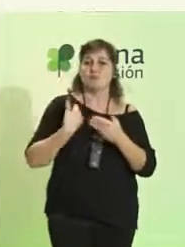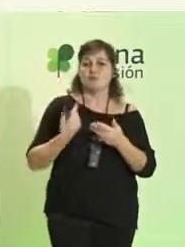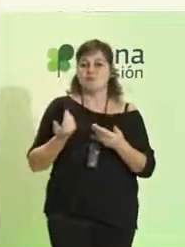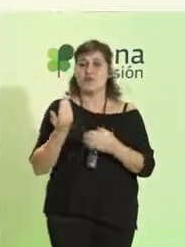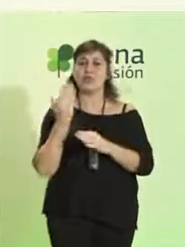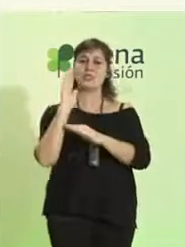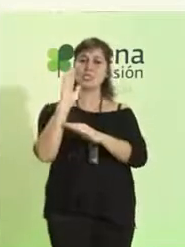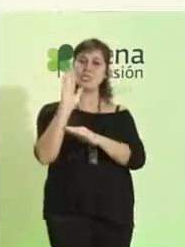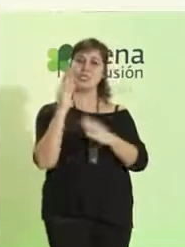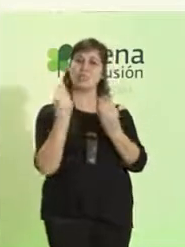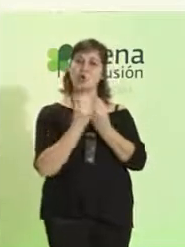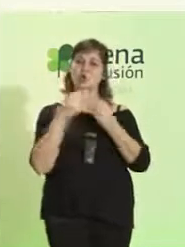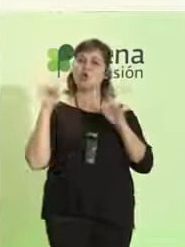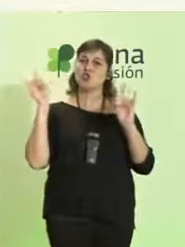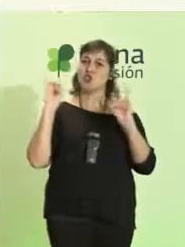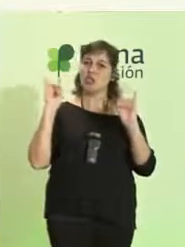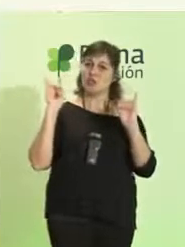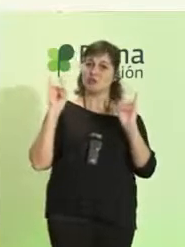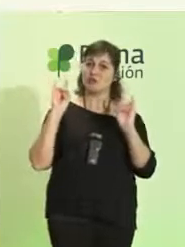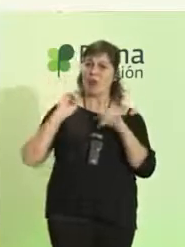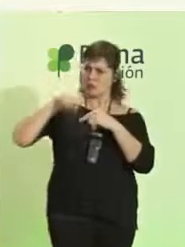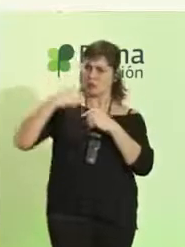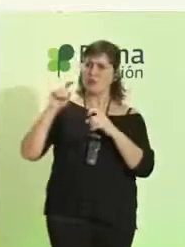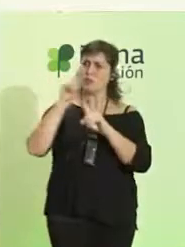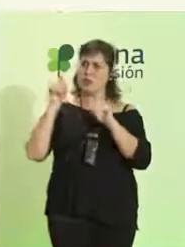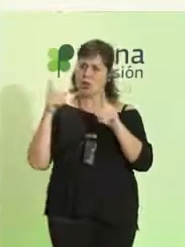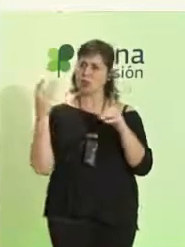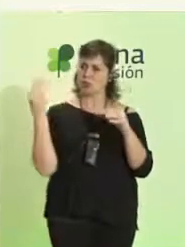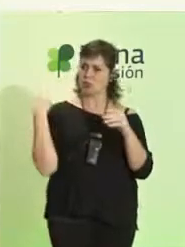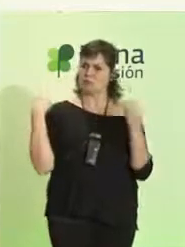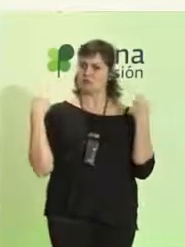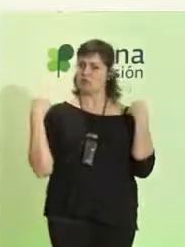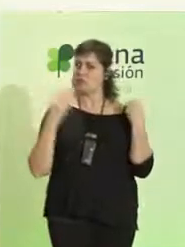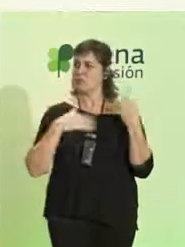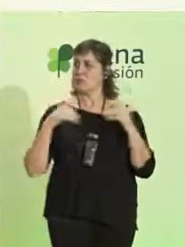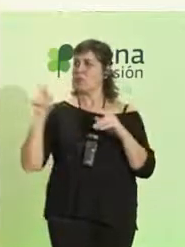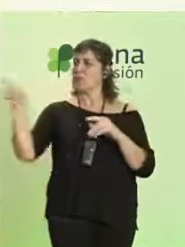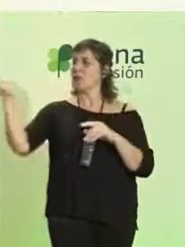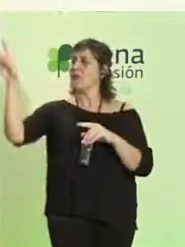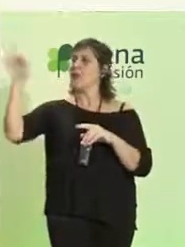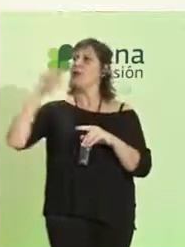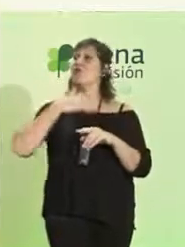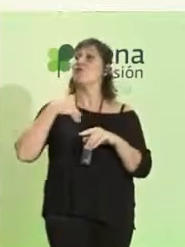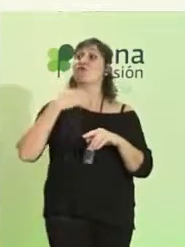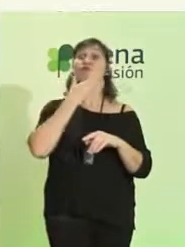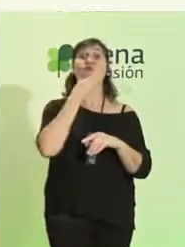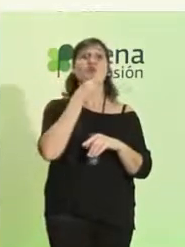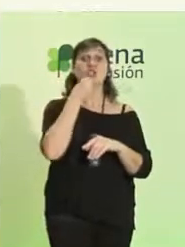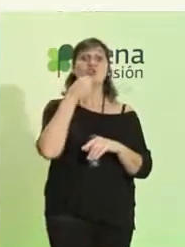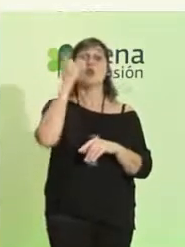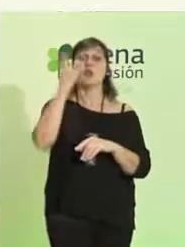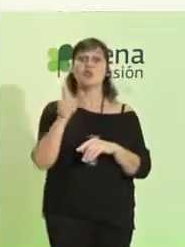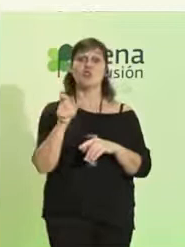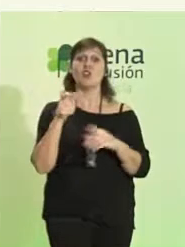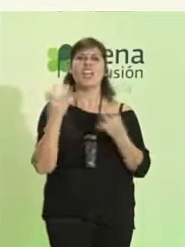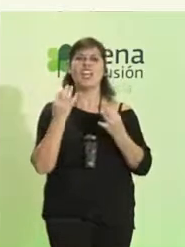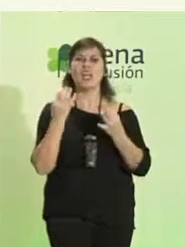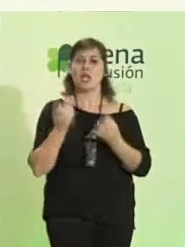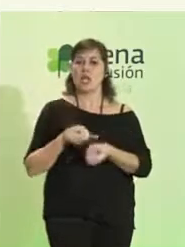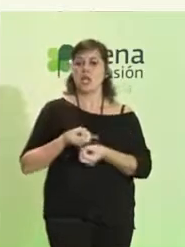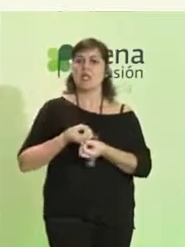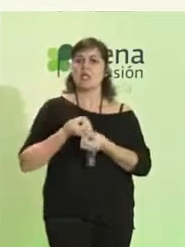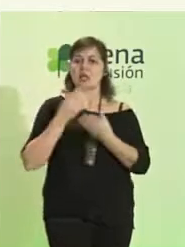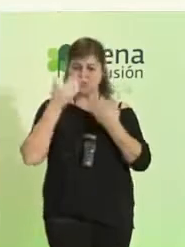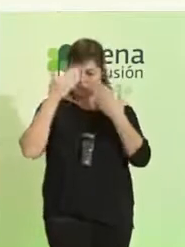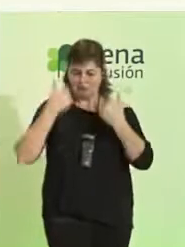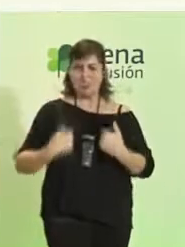sonidos. Y a partir de ahí, ahora vamos con preguntas, si queréis, por supuesto. ¿Sí? Lo bonito de la persona es lo que lleva en el corazón. No es que